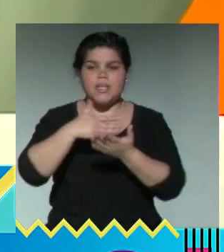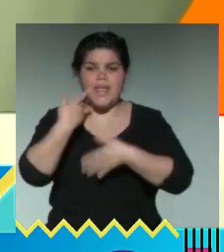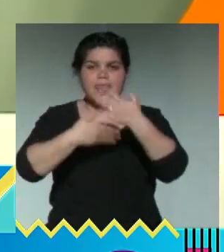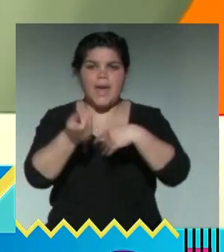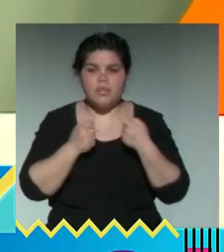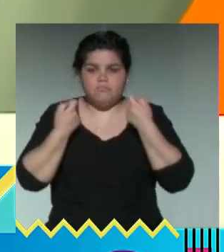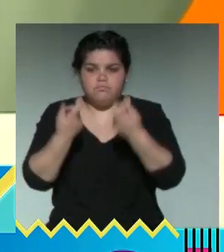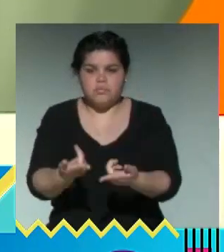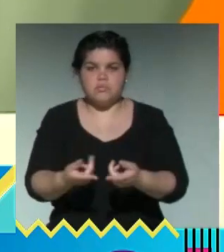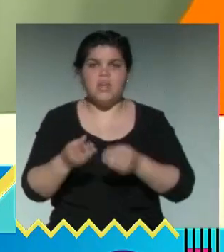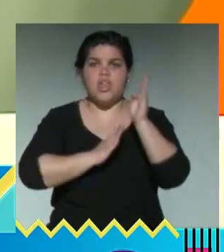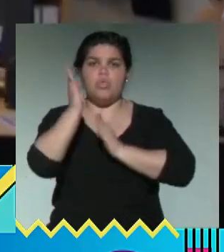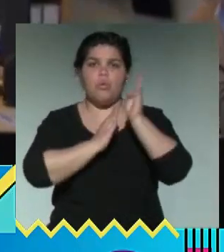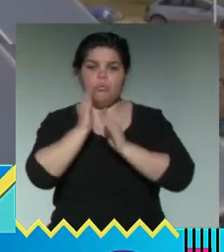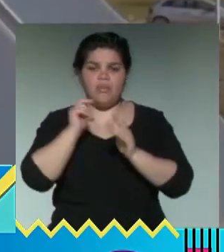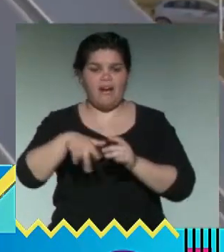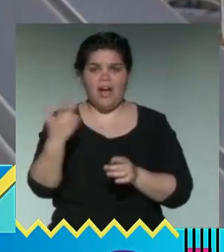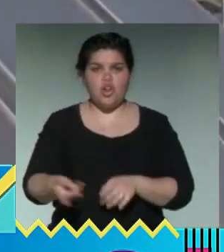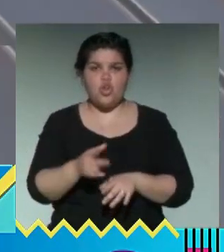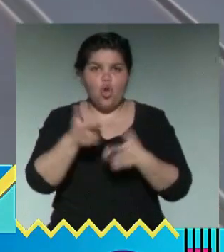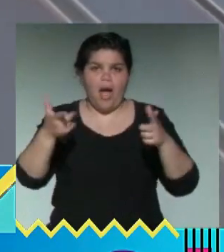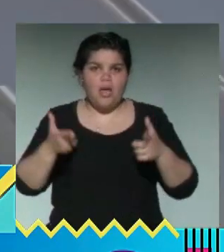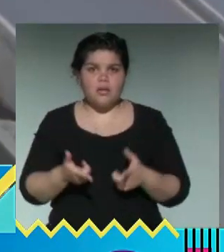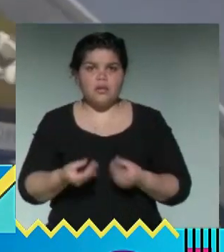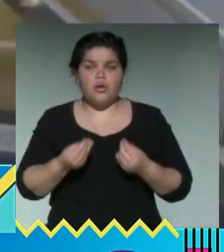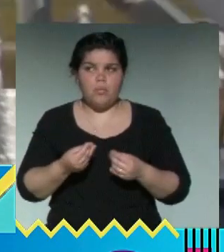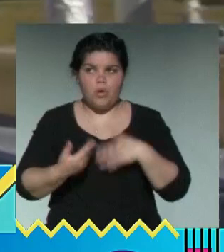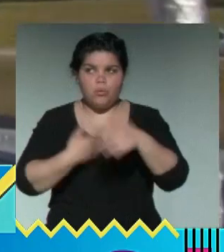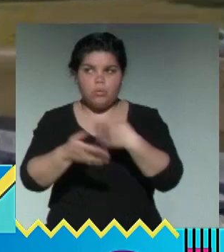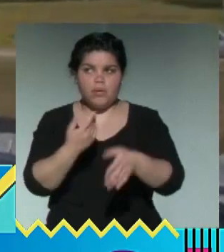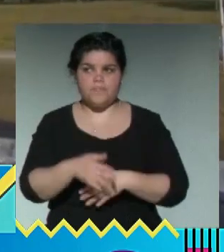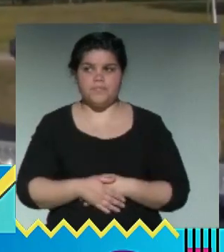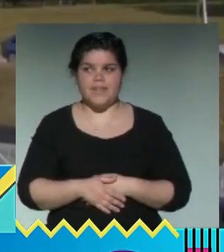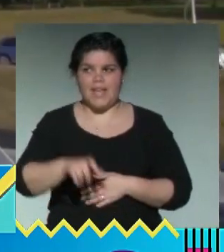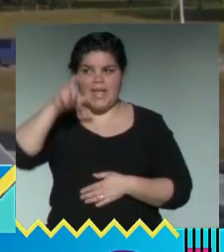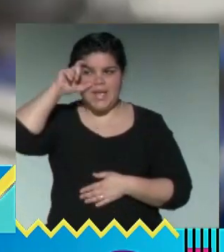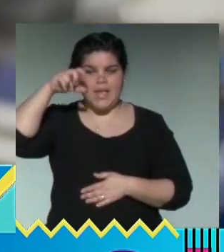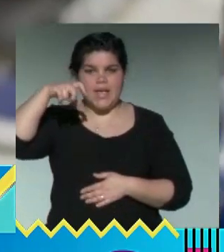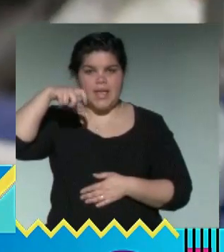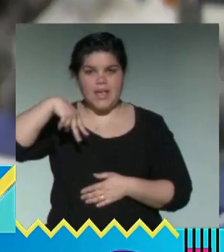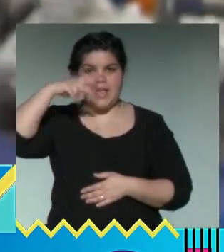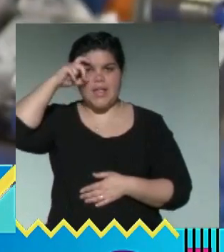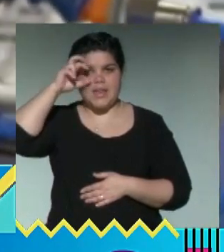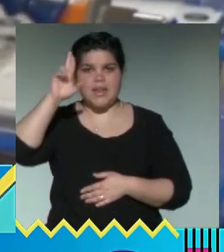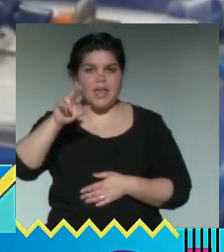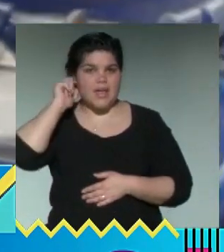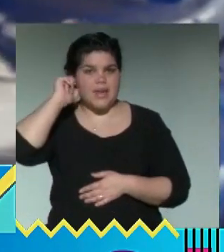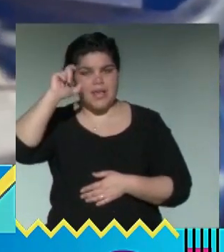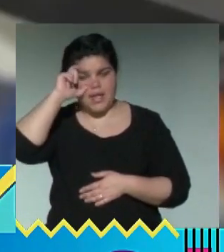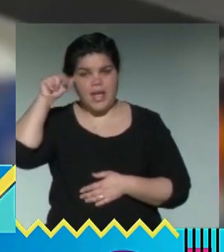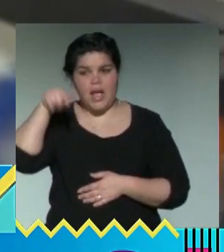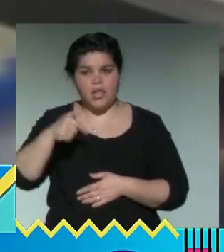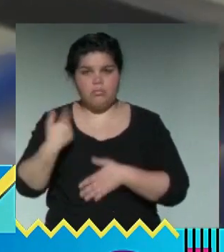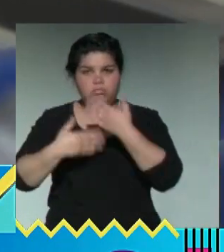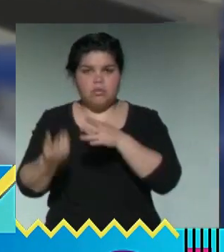una industria que no existe? Pensemos que Energe nació hace 11 años y medio, desarrollábamos productos en una coyuntura en